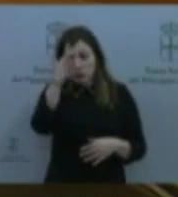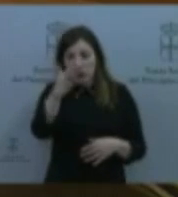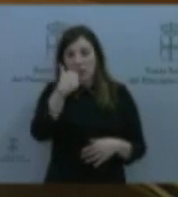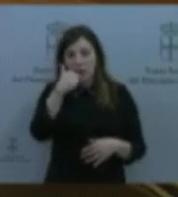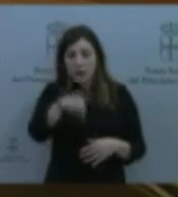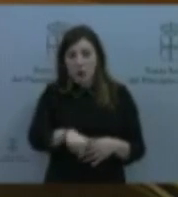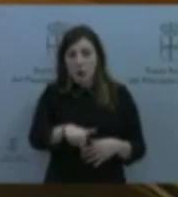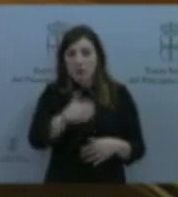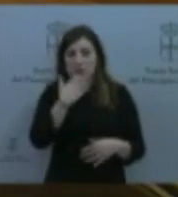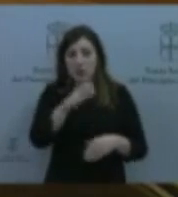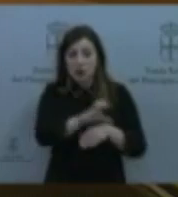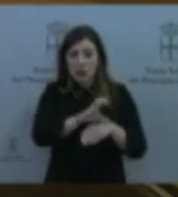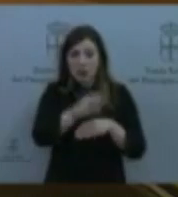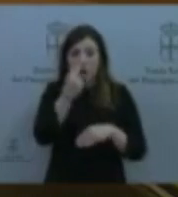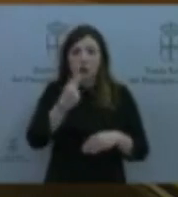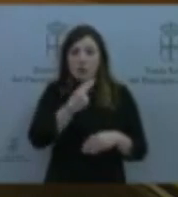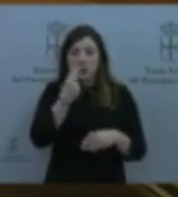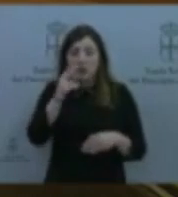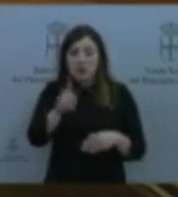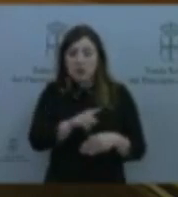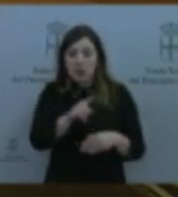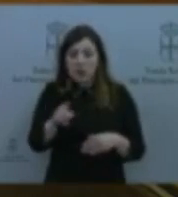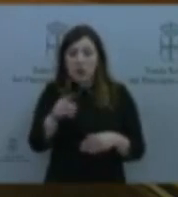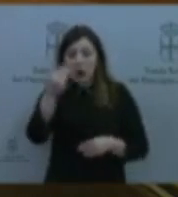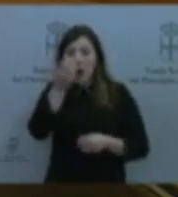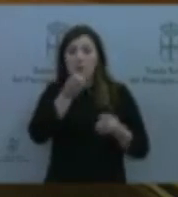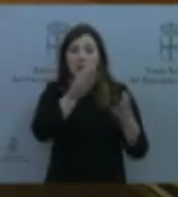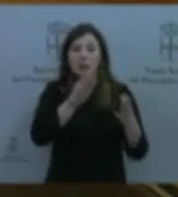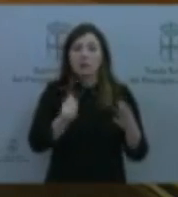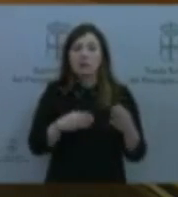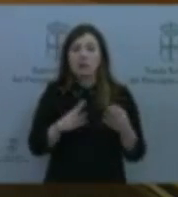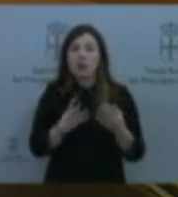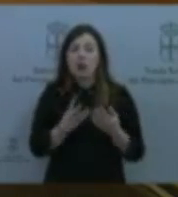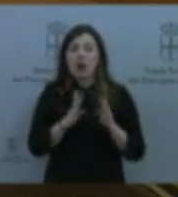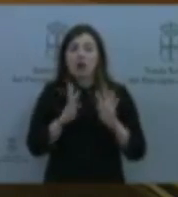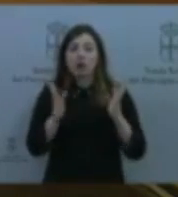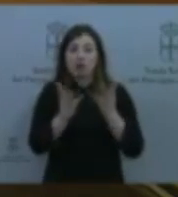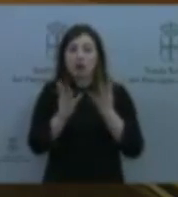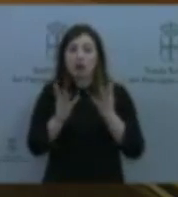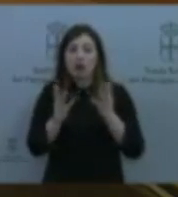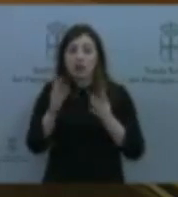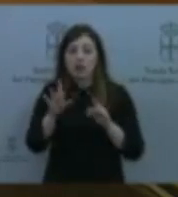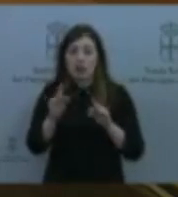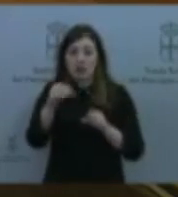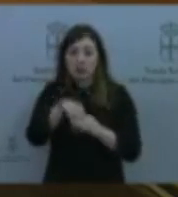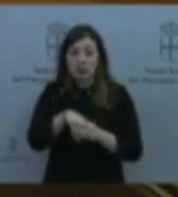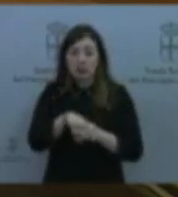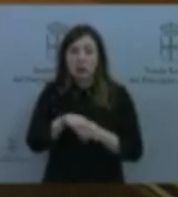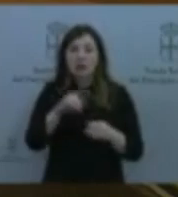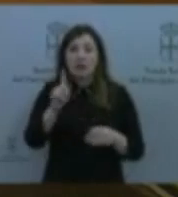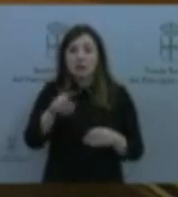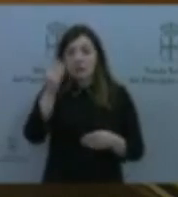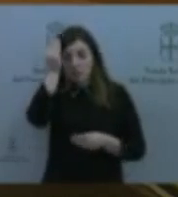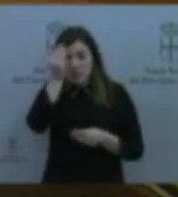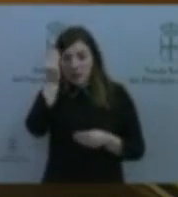a plantearlo en el Consejo Interterritorial mismamente. Y también creemos que tanto la Consellería como el Ministerio tienen